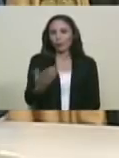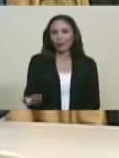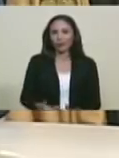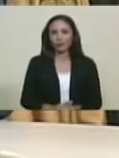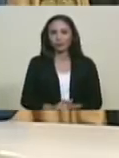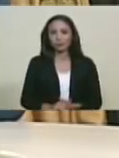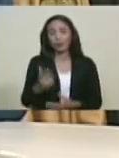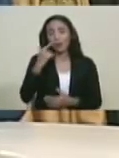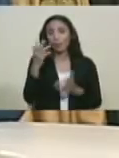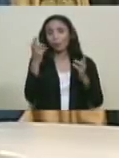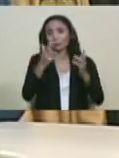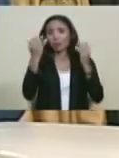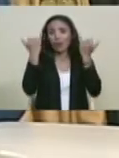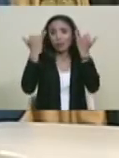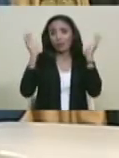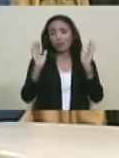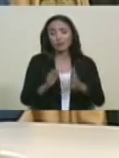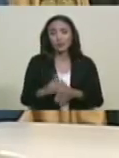nacido